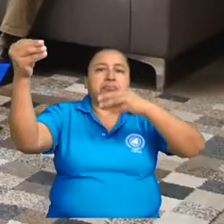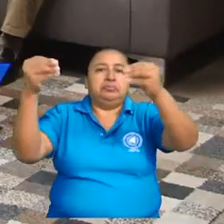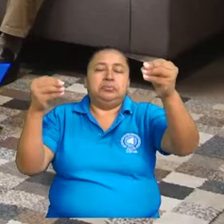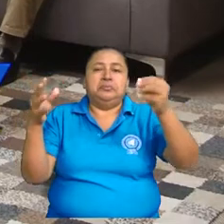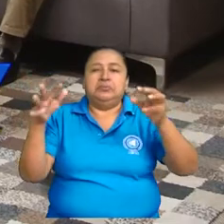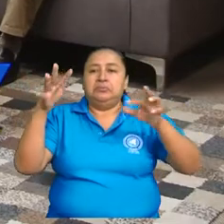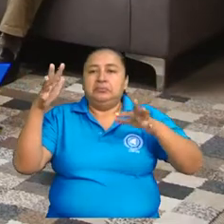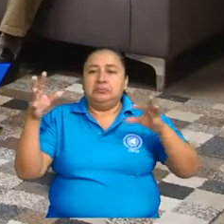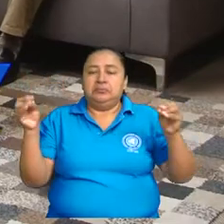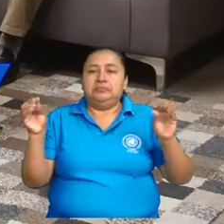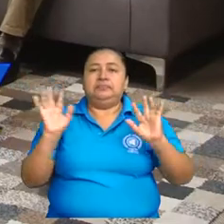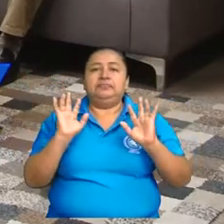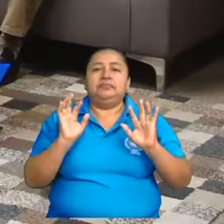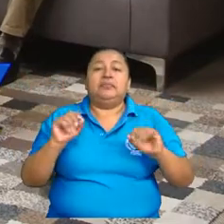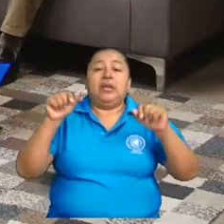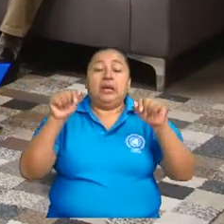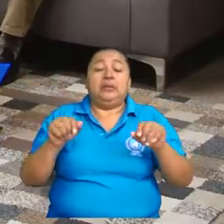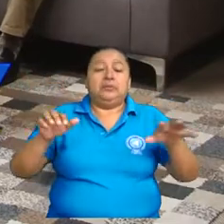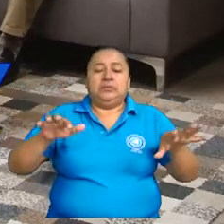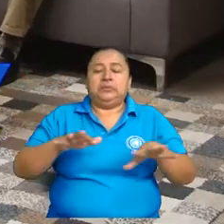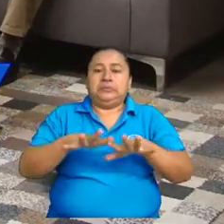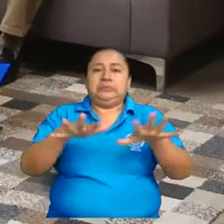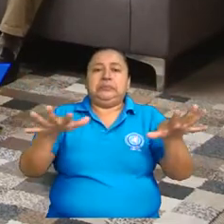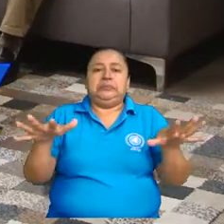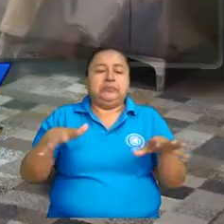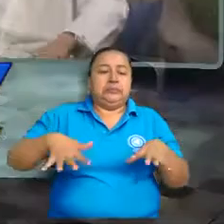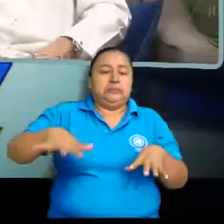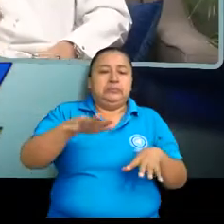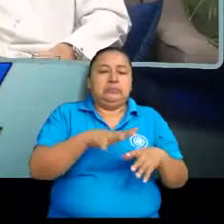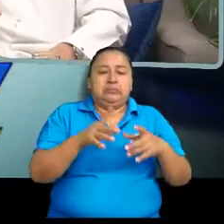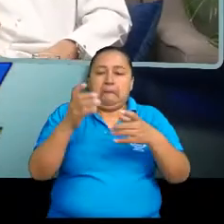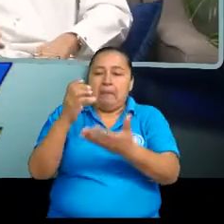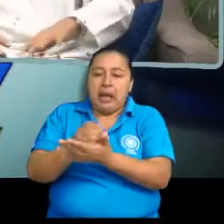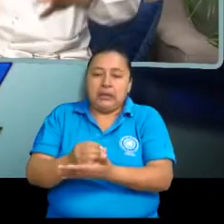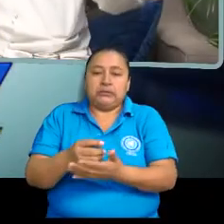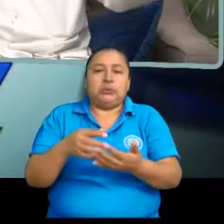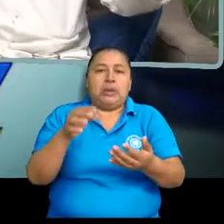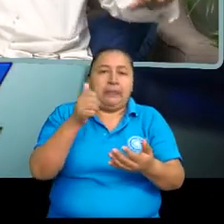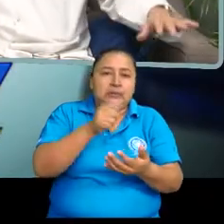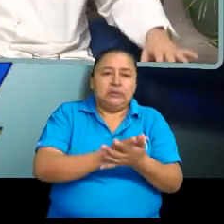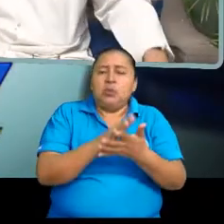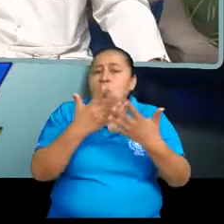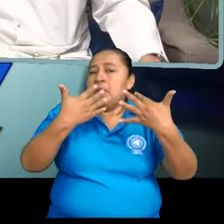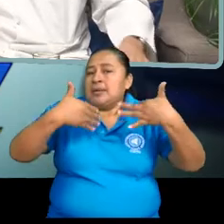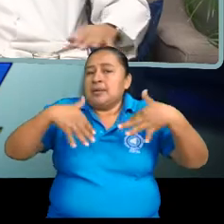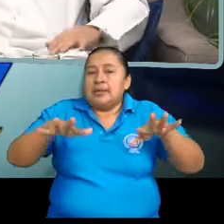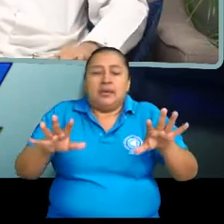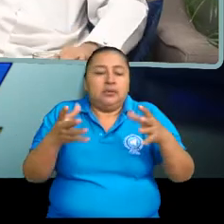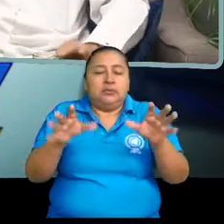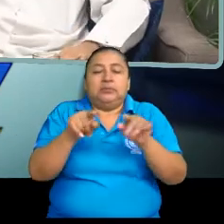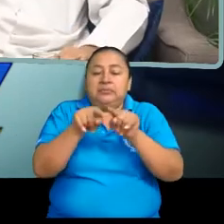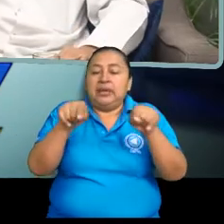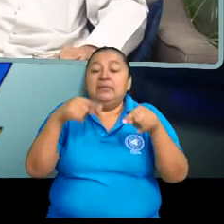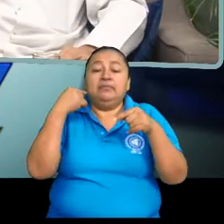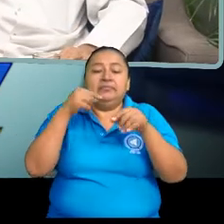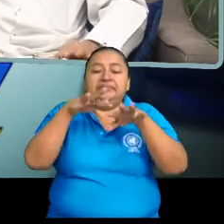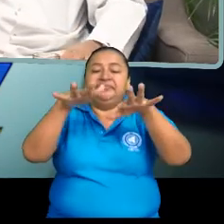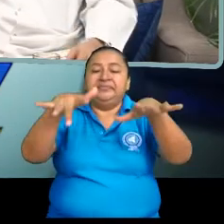va cayendo, ya me contaminó superficies, vasos, lapicero, lo que encontró en lo que va